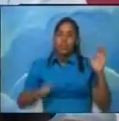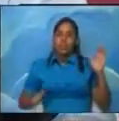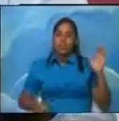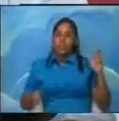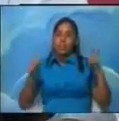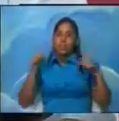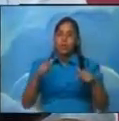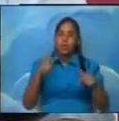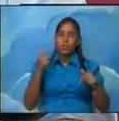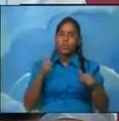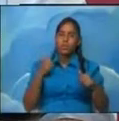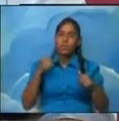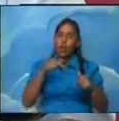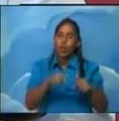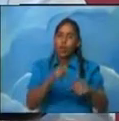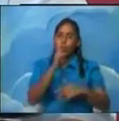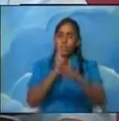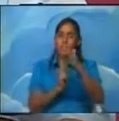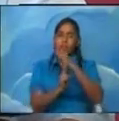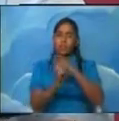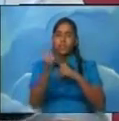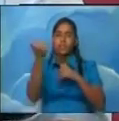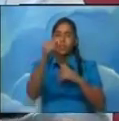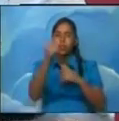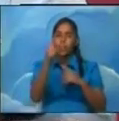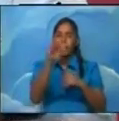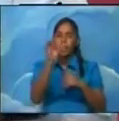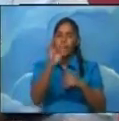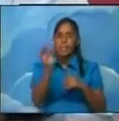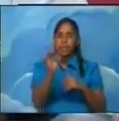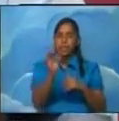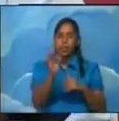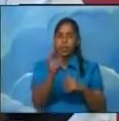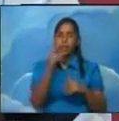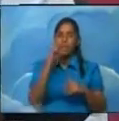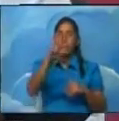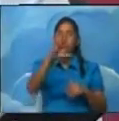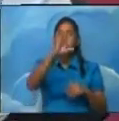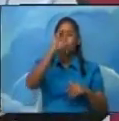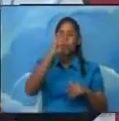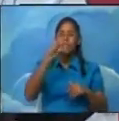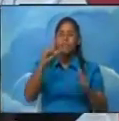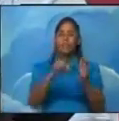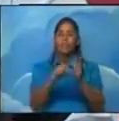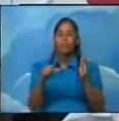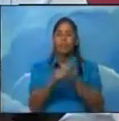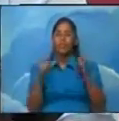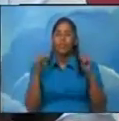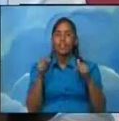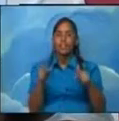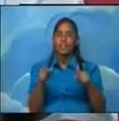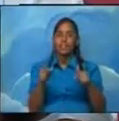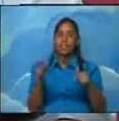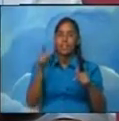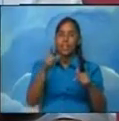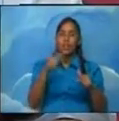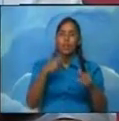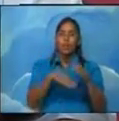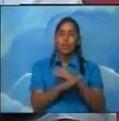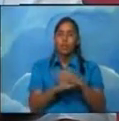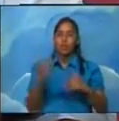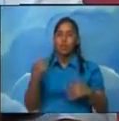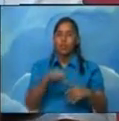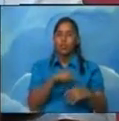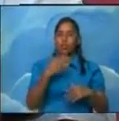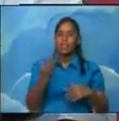hoy en el verso 19 y 20, donde acá pues nos manda a nosotros que